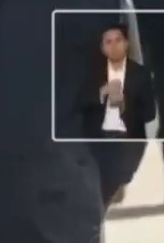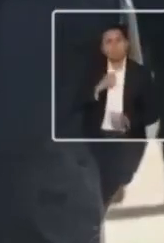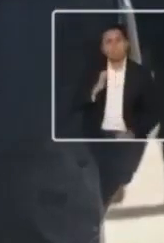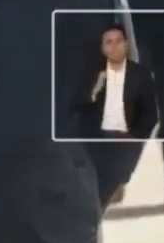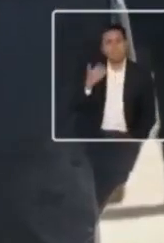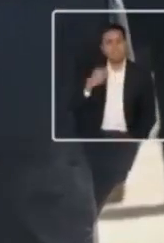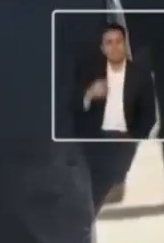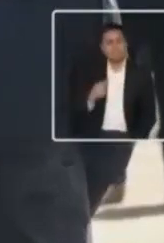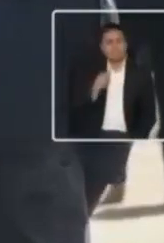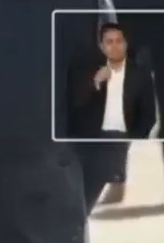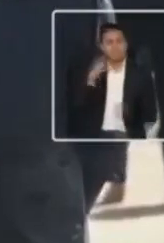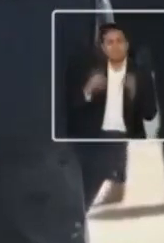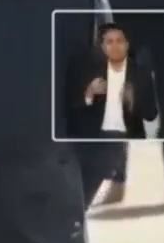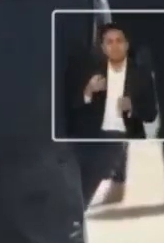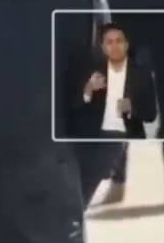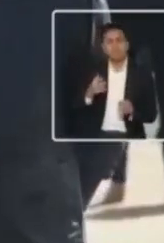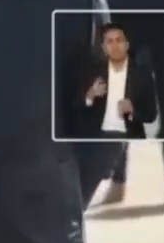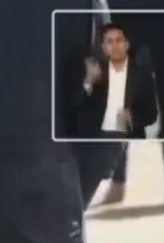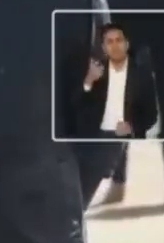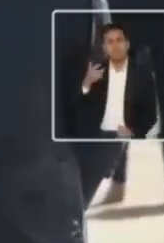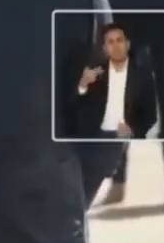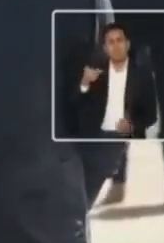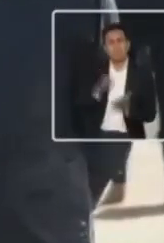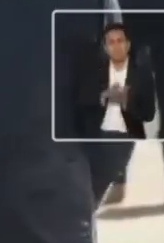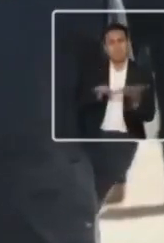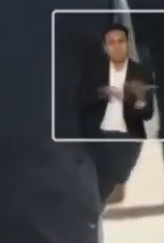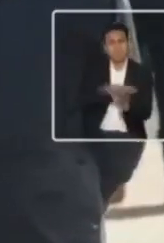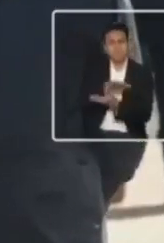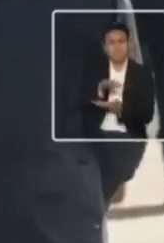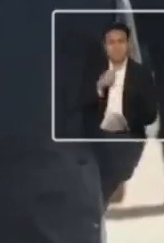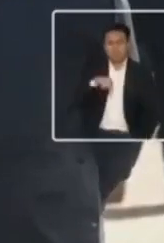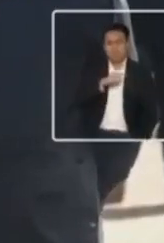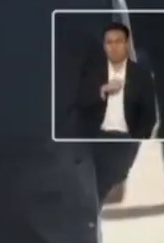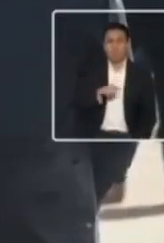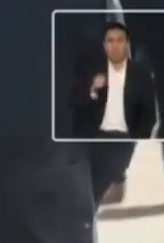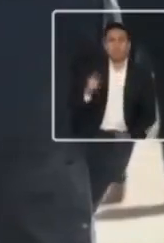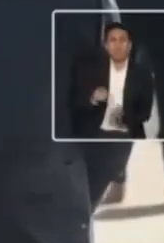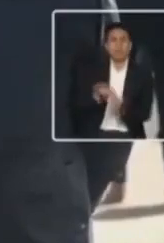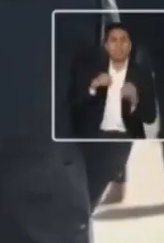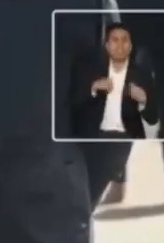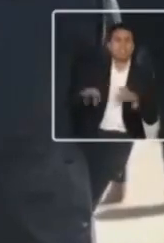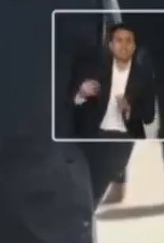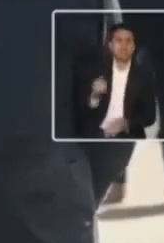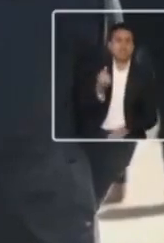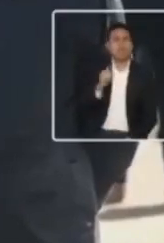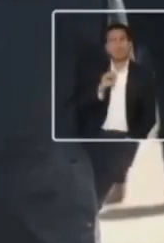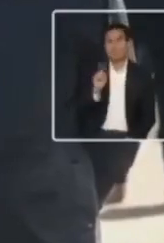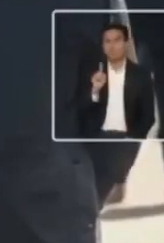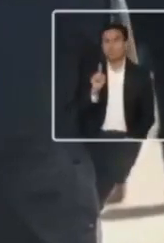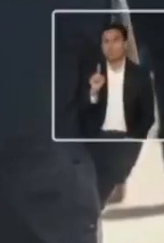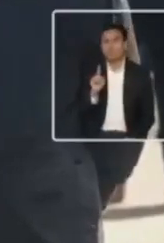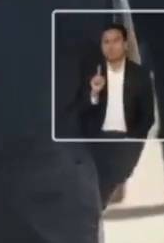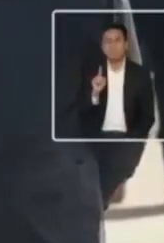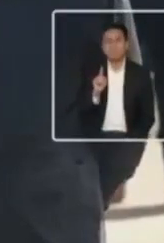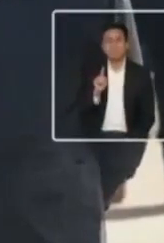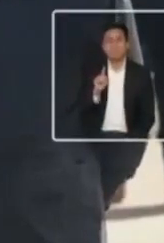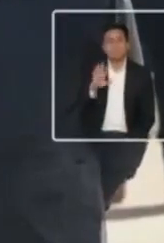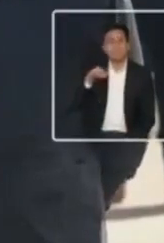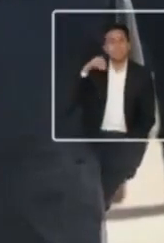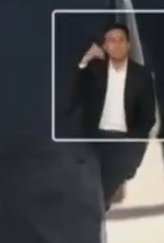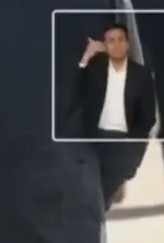caído en manos de la delincuencia y de la violencia, es que no vamos a dejar solas a esas familias. Es que lo que les